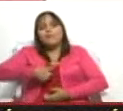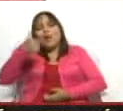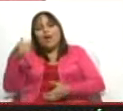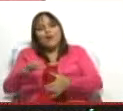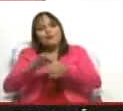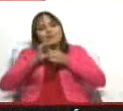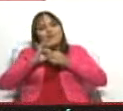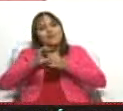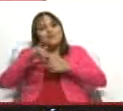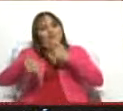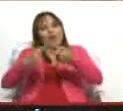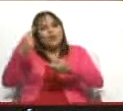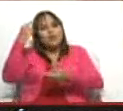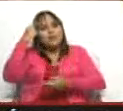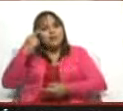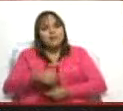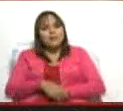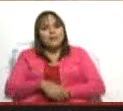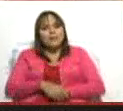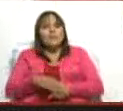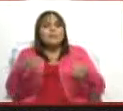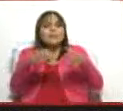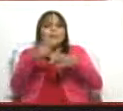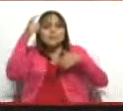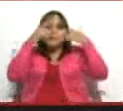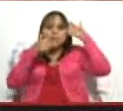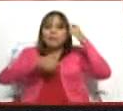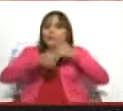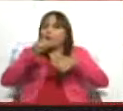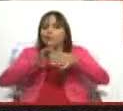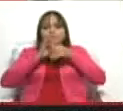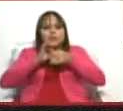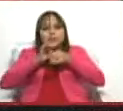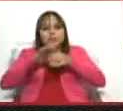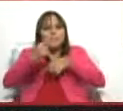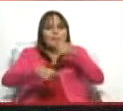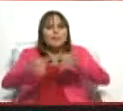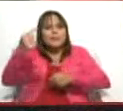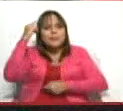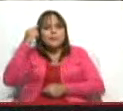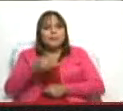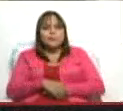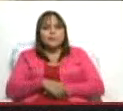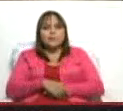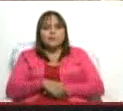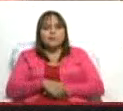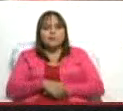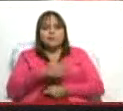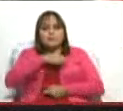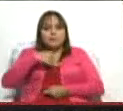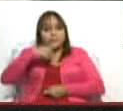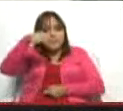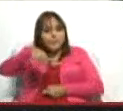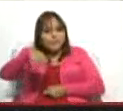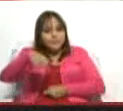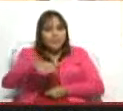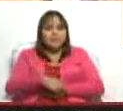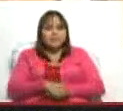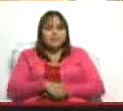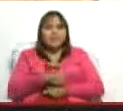unidos. El chavismo está más unido cada día. Y como decimos aquí